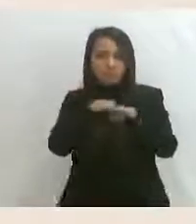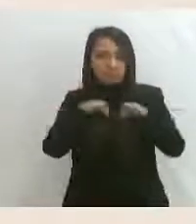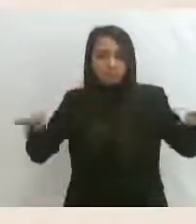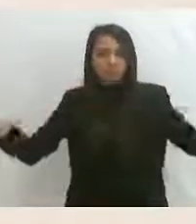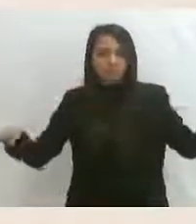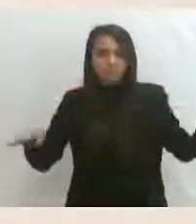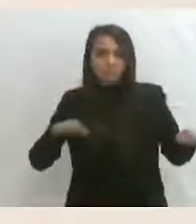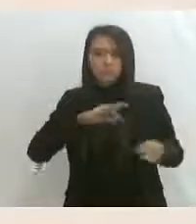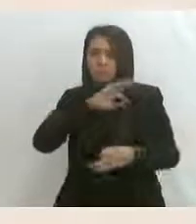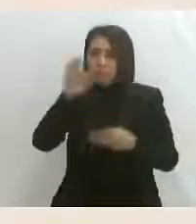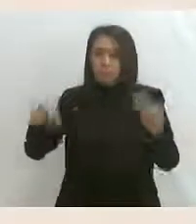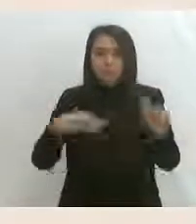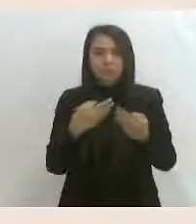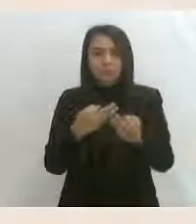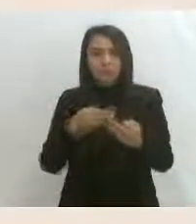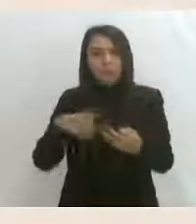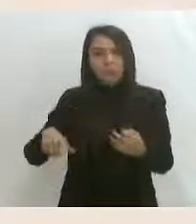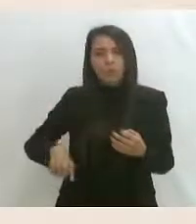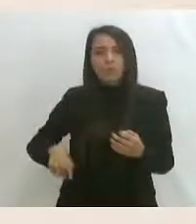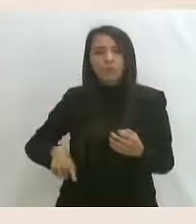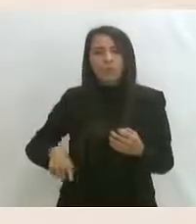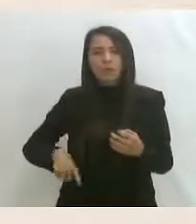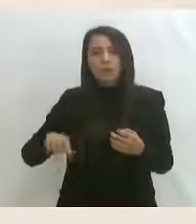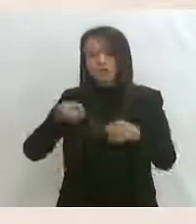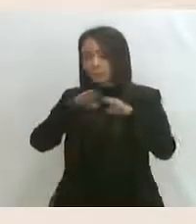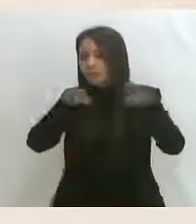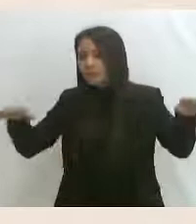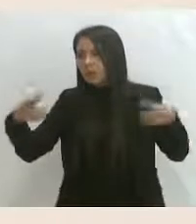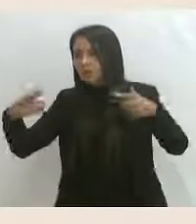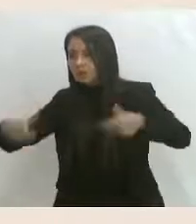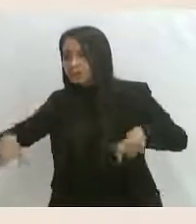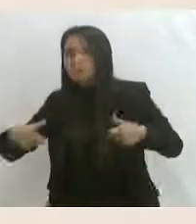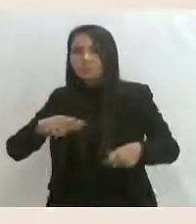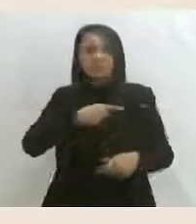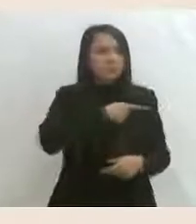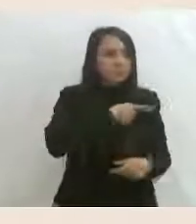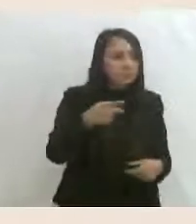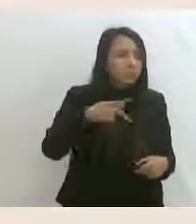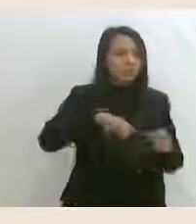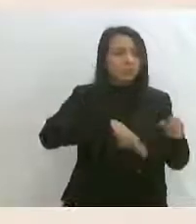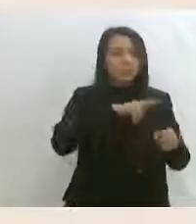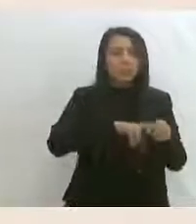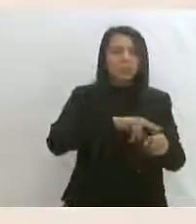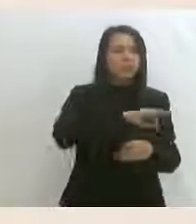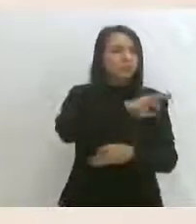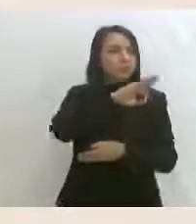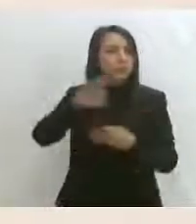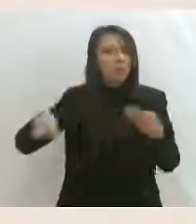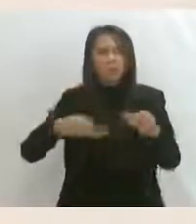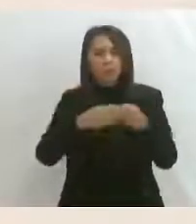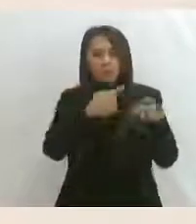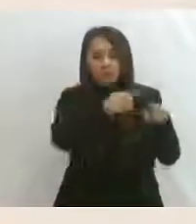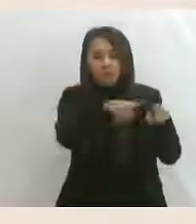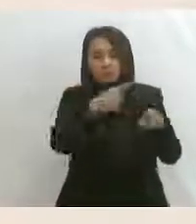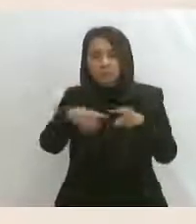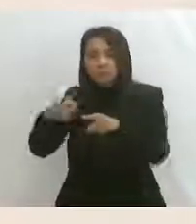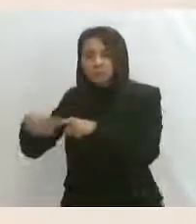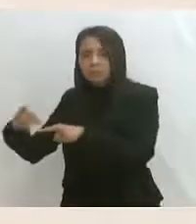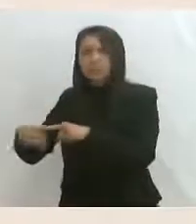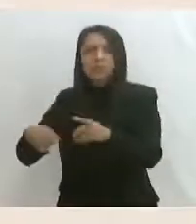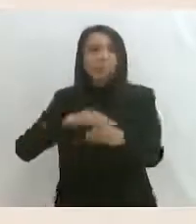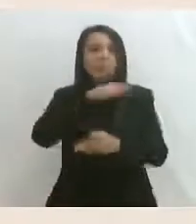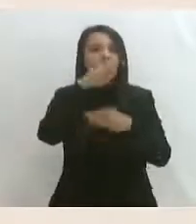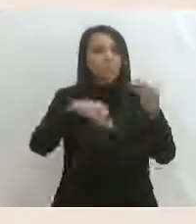El gobierno representa a ricos y a pobres, de todas las clases sociales, de todas las